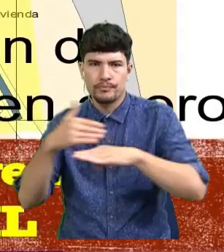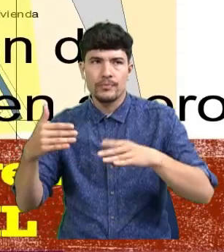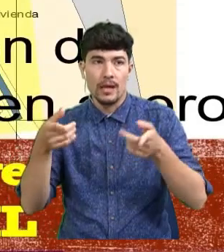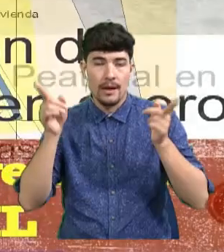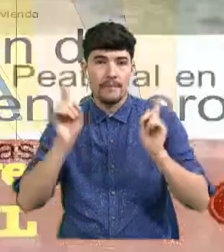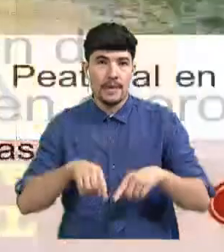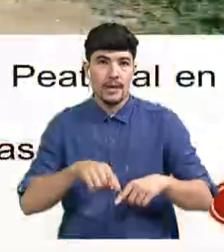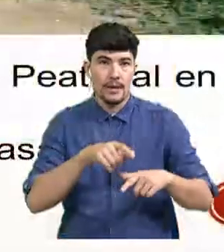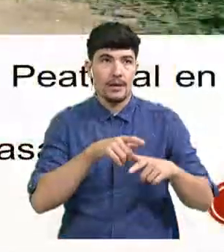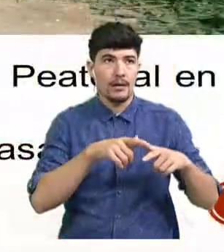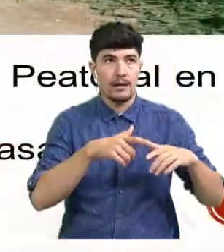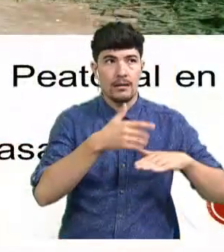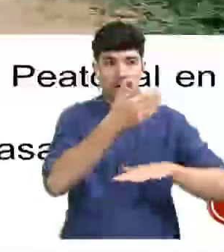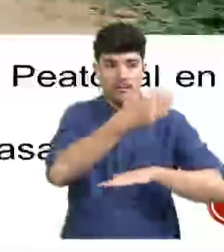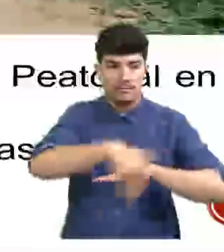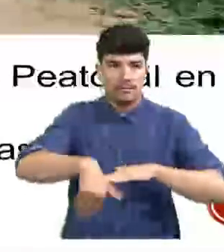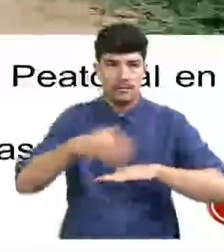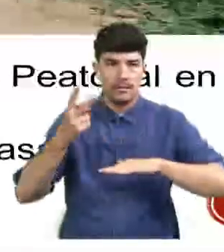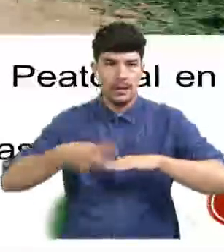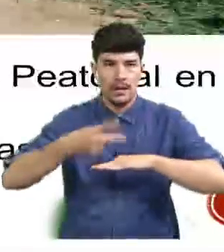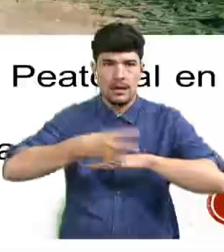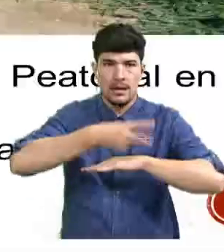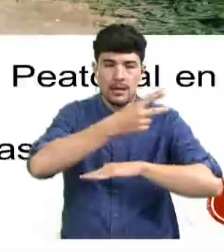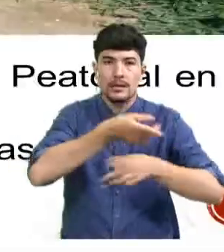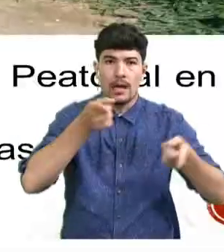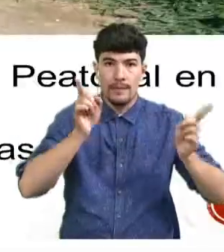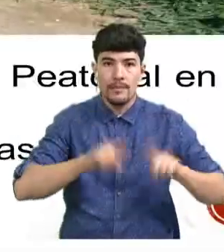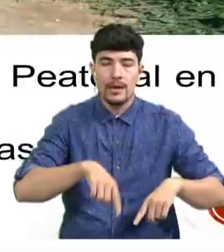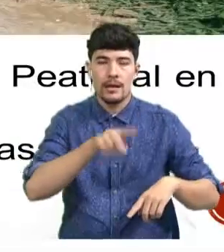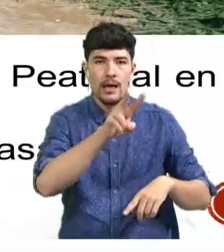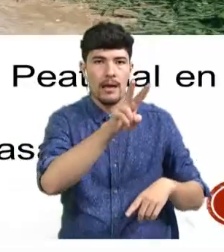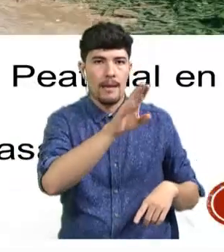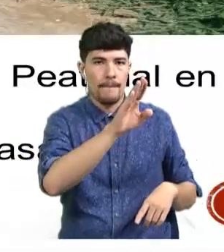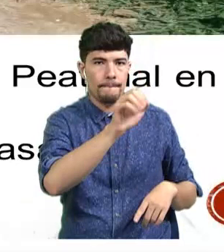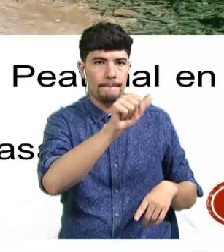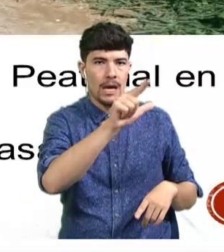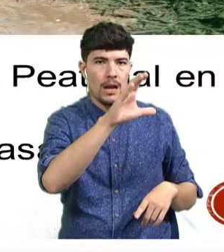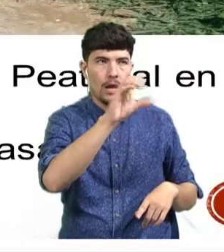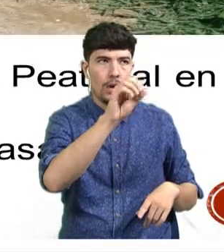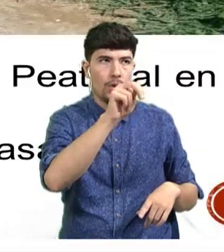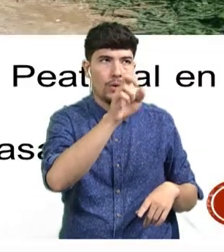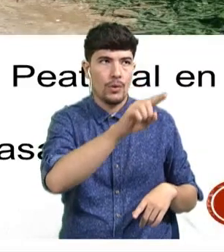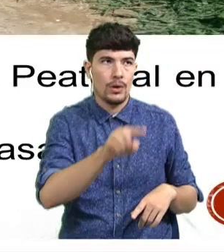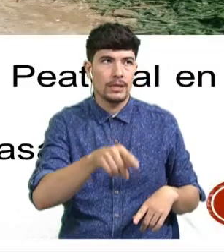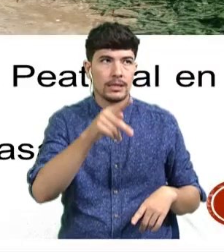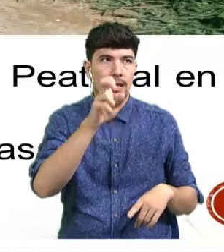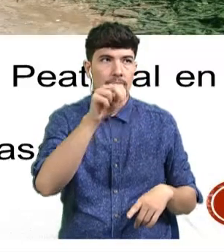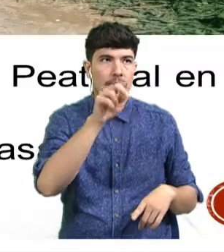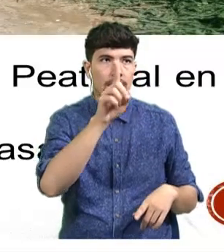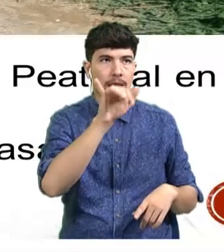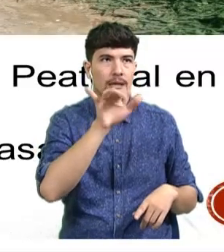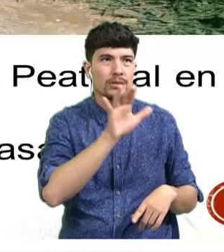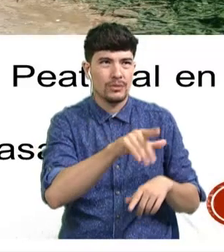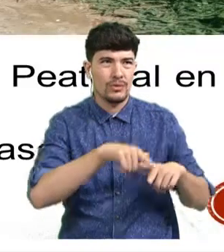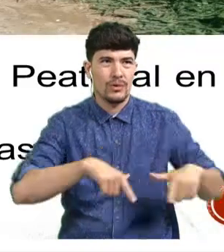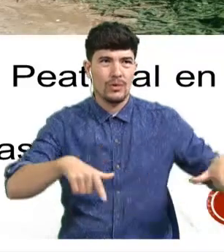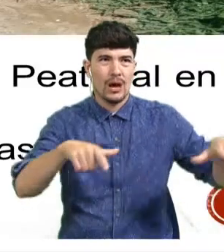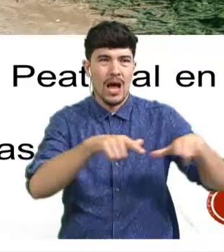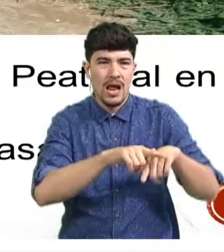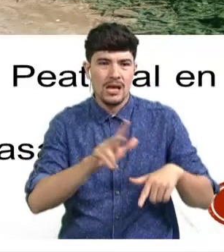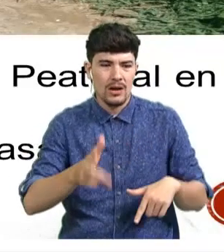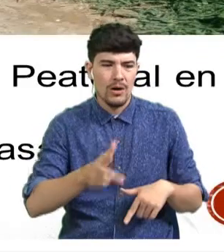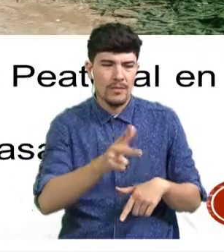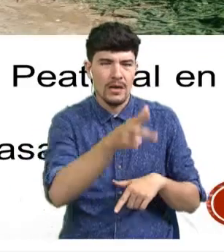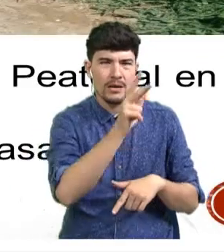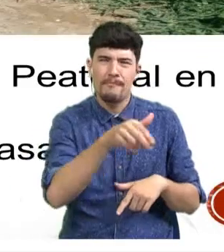en peatonales. Lo mismo que balcones del Kennedy, peatonales que se encuentran en muy mal estado, que vamos a intervenir